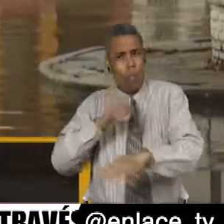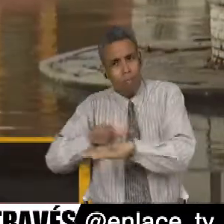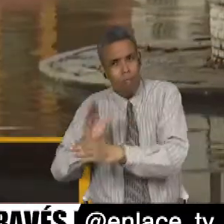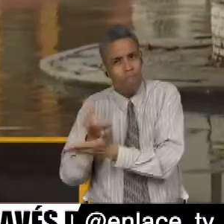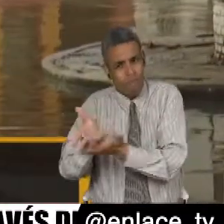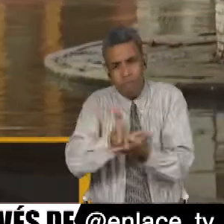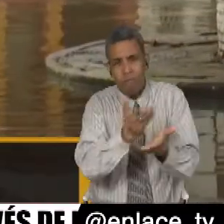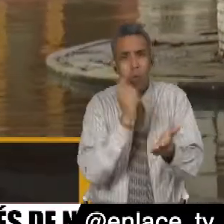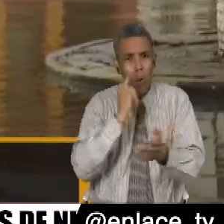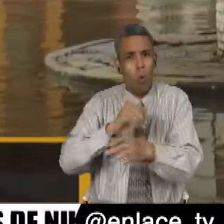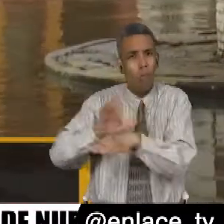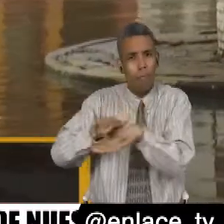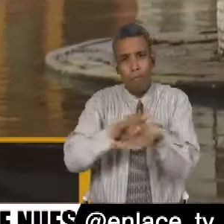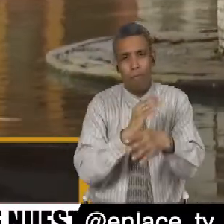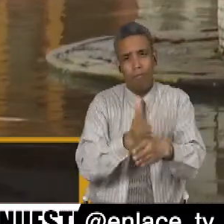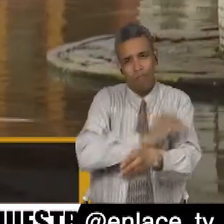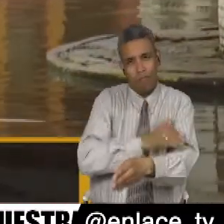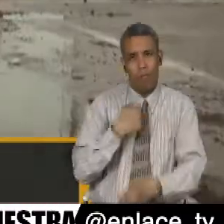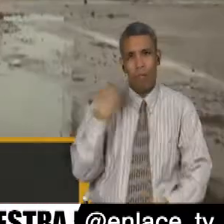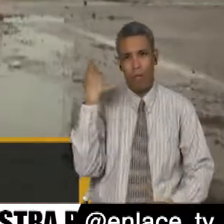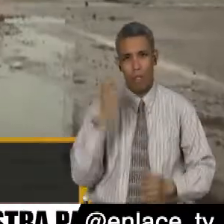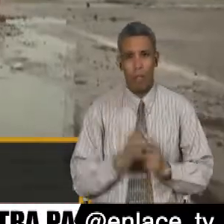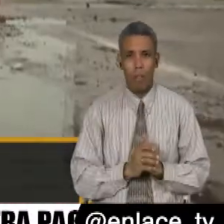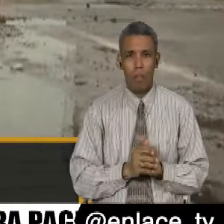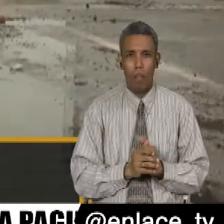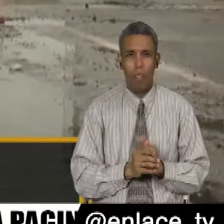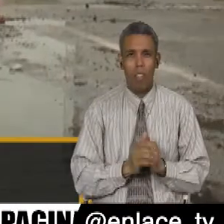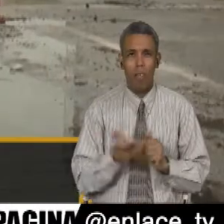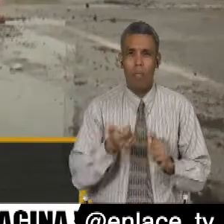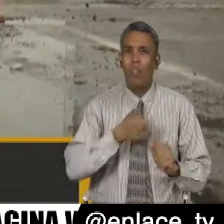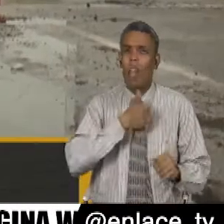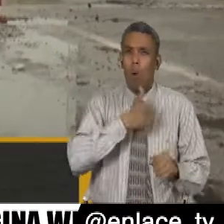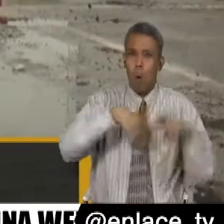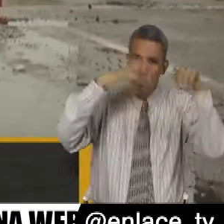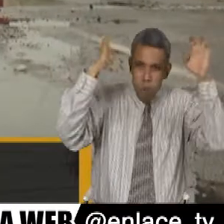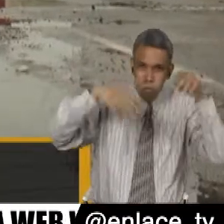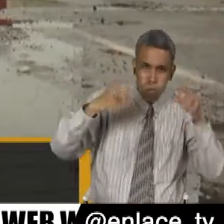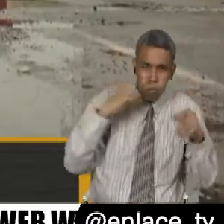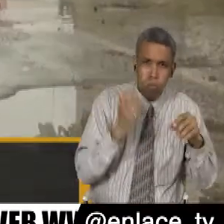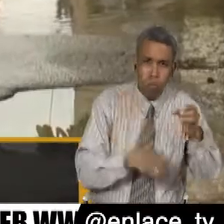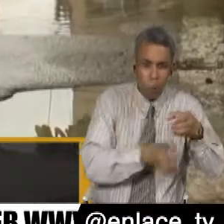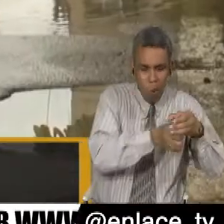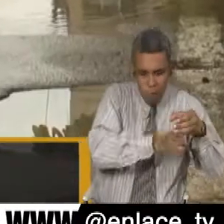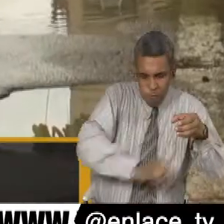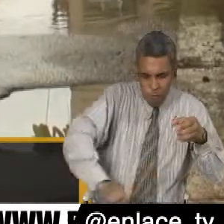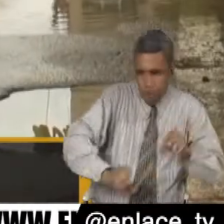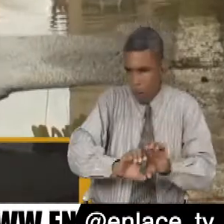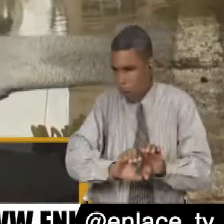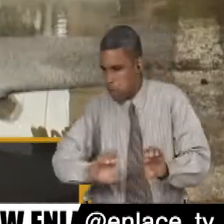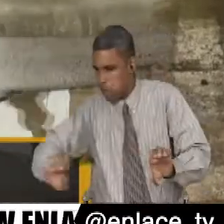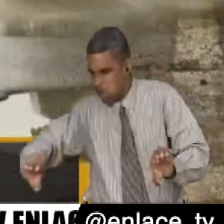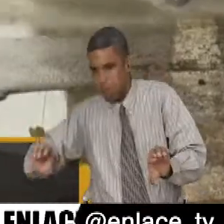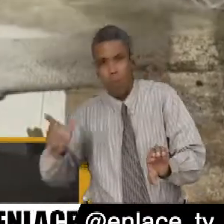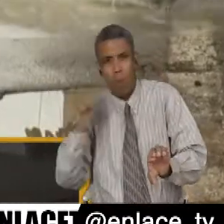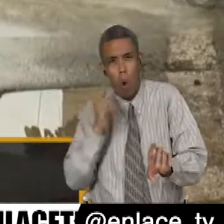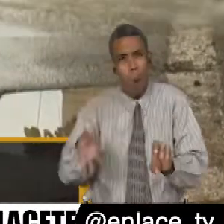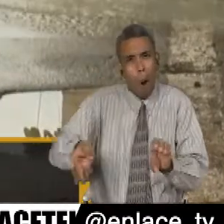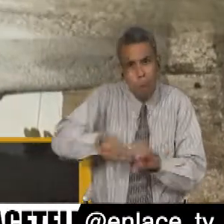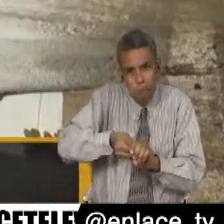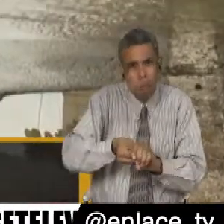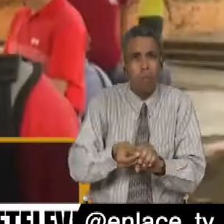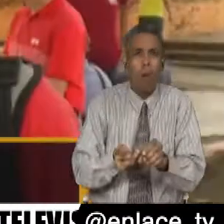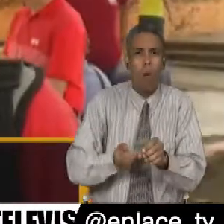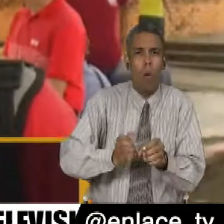indicaron que la falta de mantenimiento en alcantarillas y caños del sector hasta que la situación empeore y varias de estas zonas sufran de inundaciones